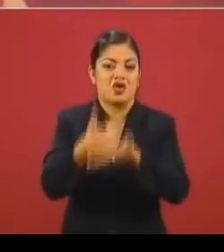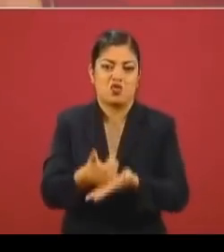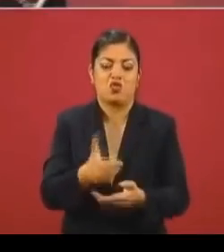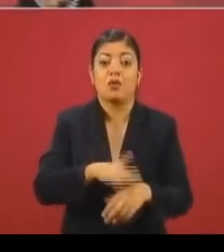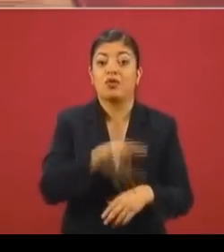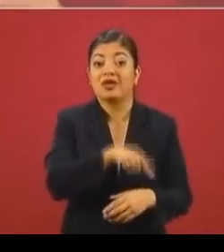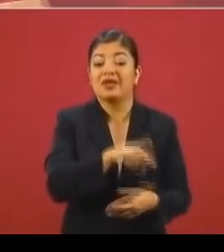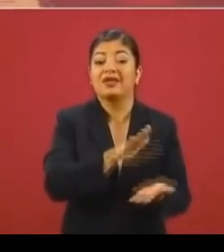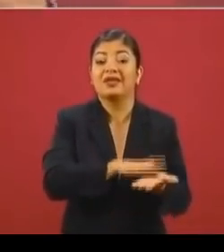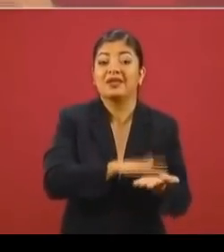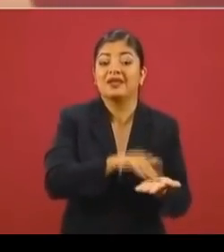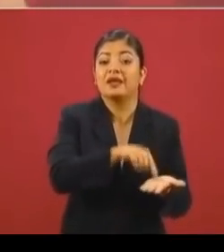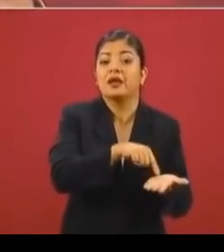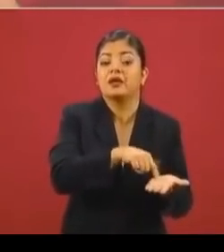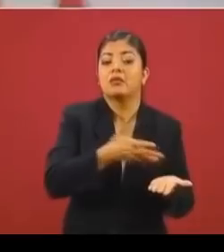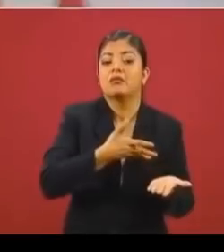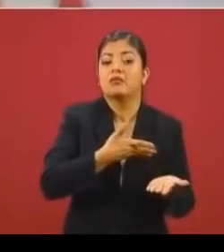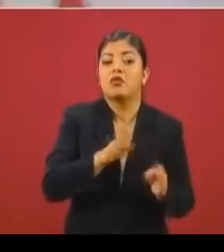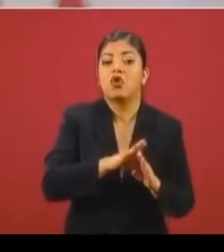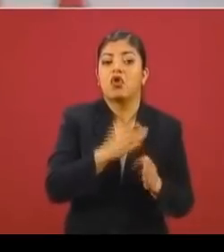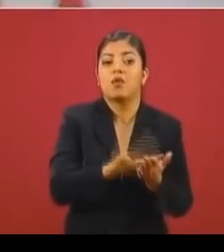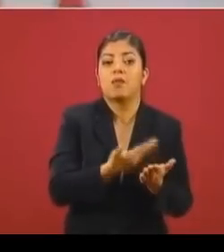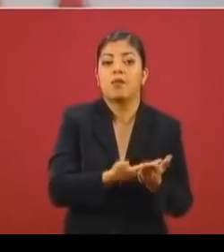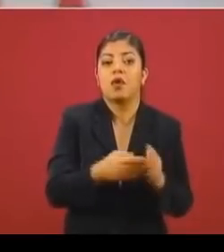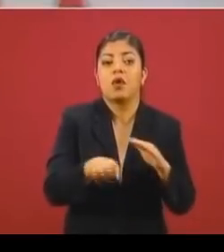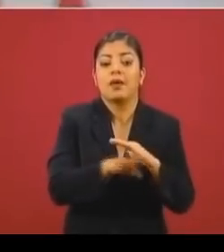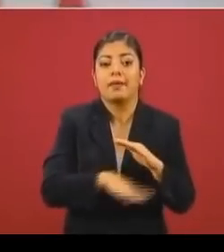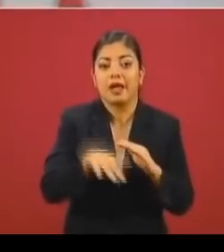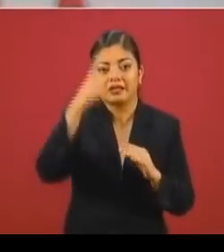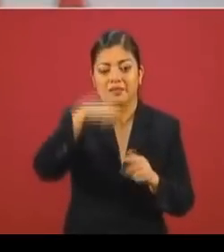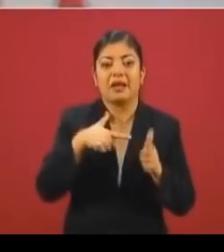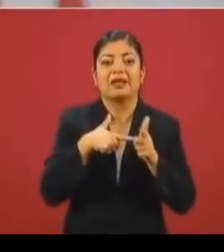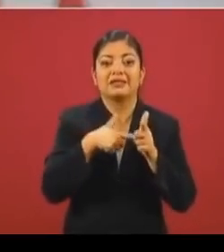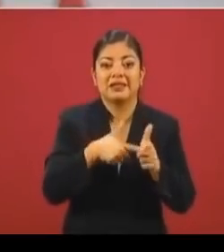están las bases para continuar con la transformación,